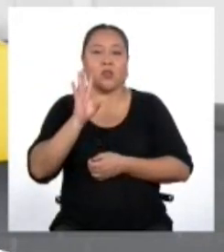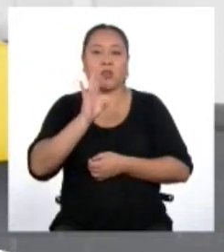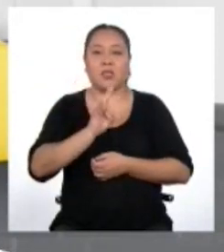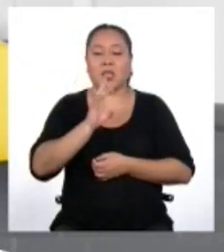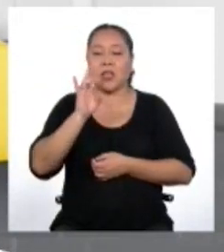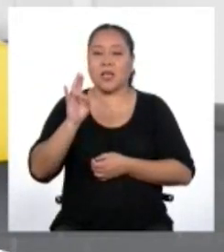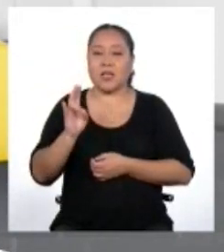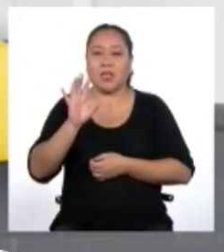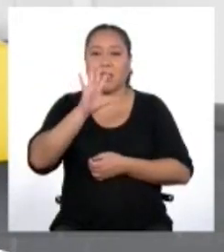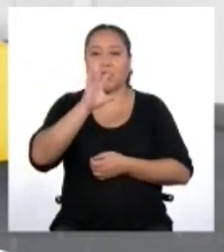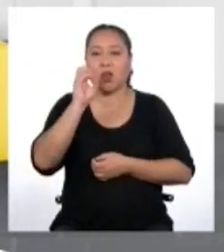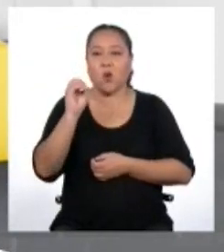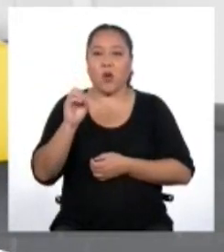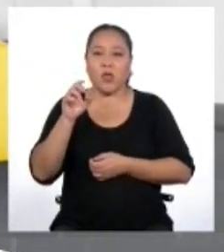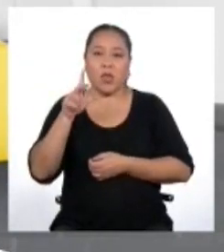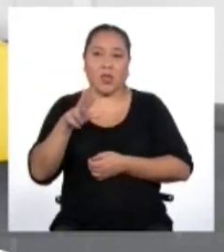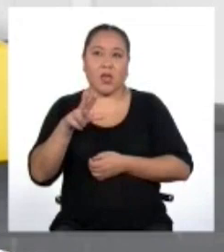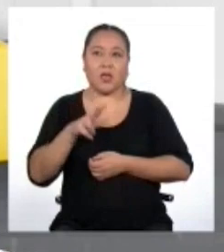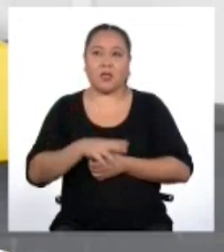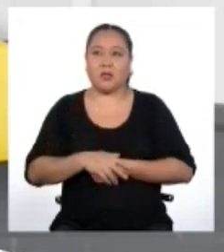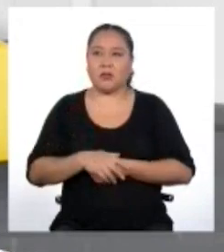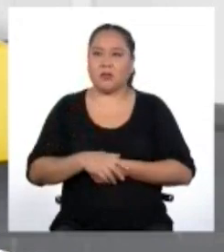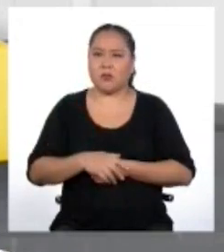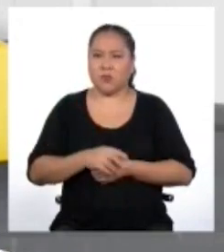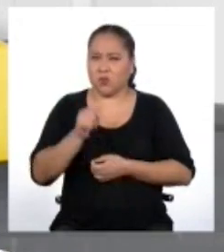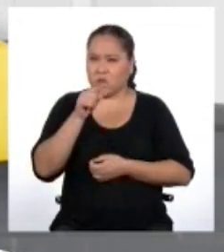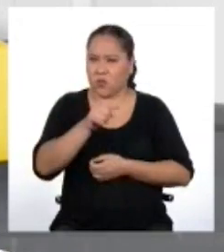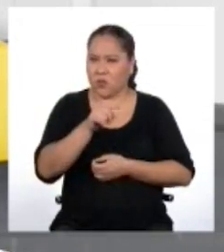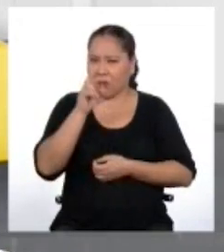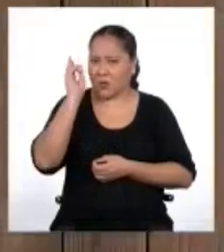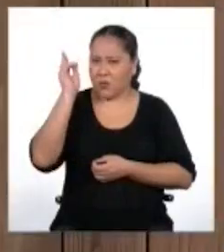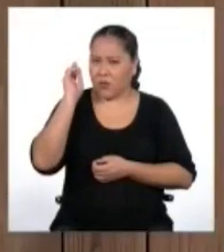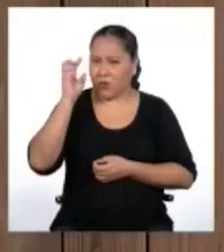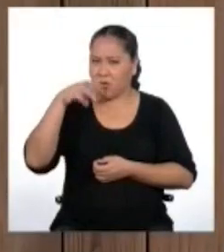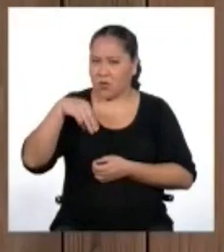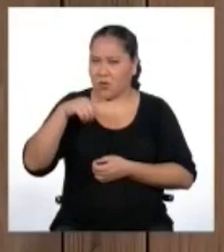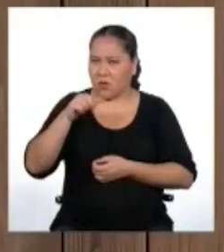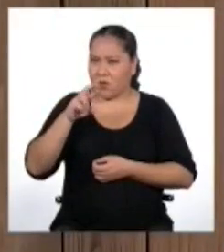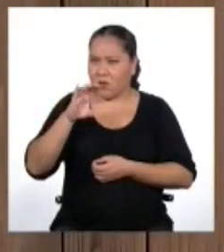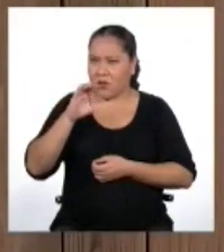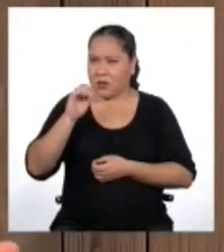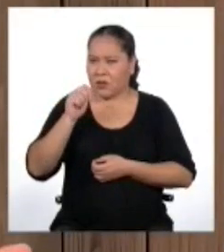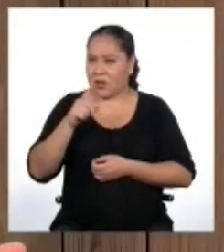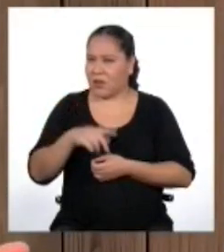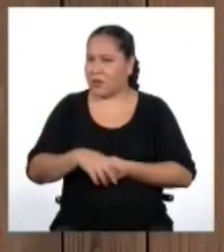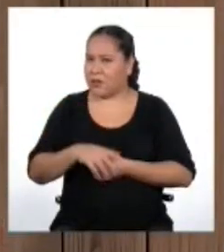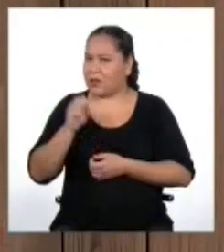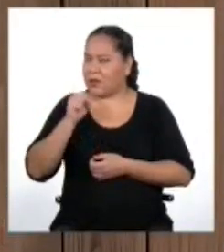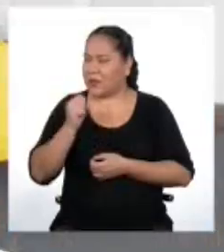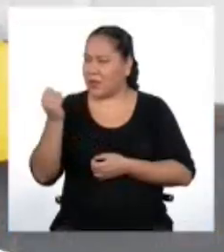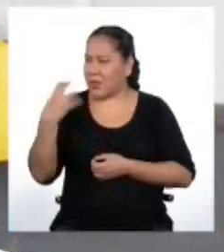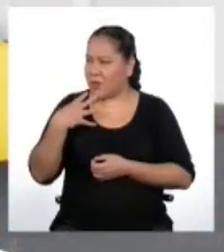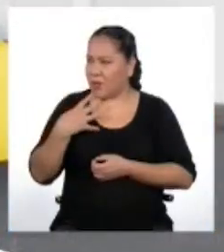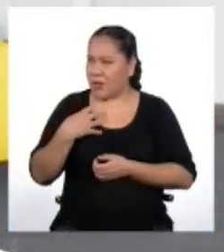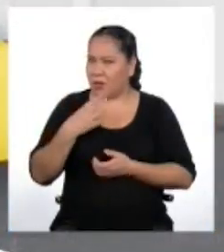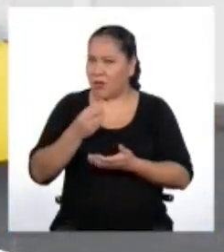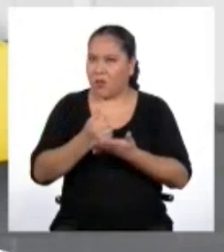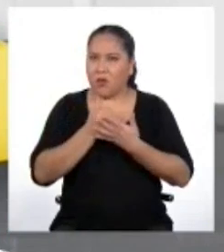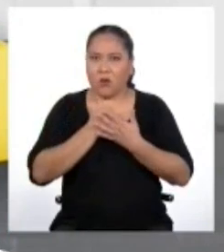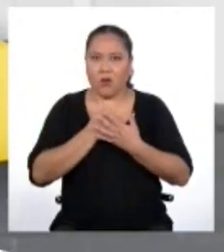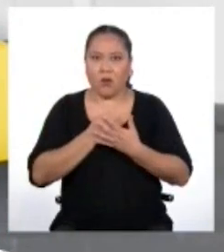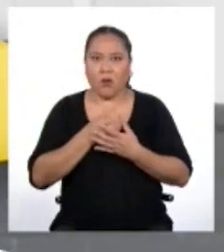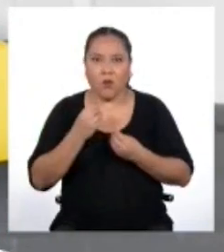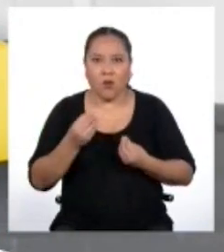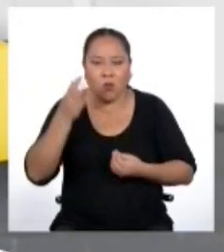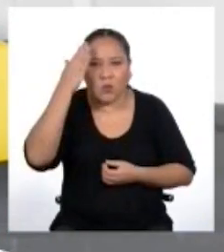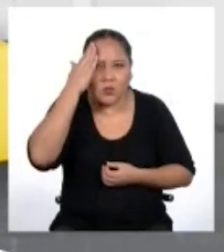53. Hola, ¿tú eres el profesor Marcial? Sí, Jonathan, dime, ¿en qué puedo ayudarte? ¿Cómo sabe